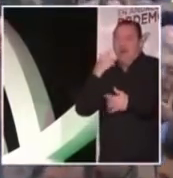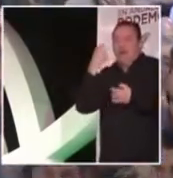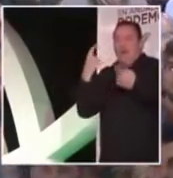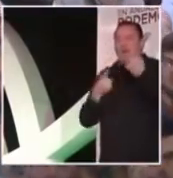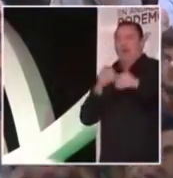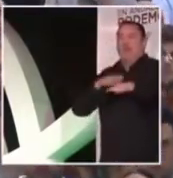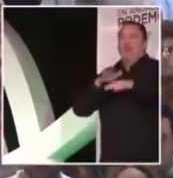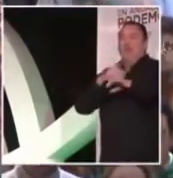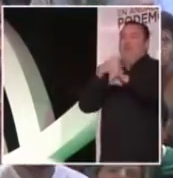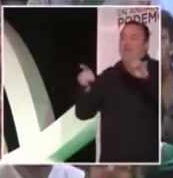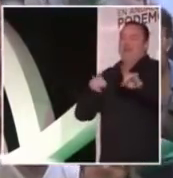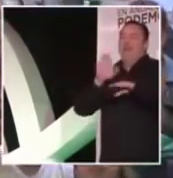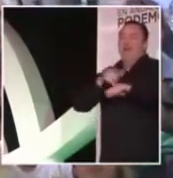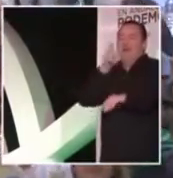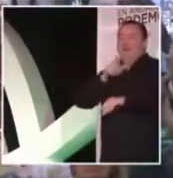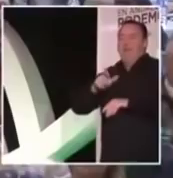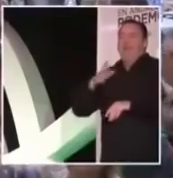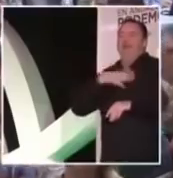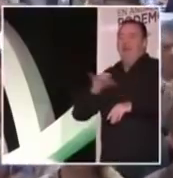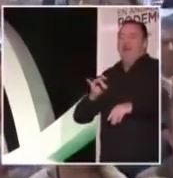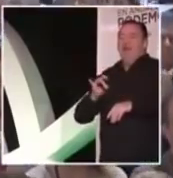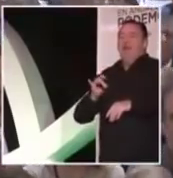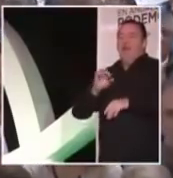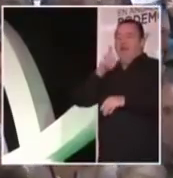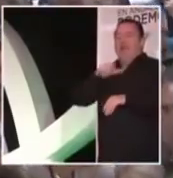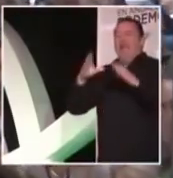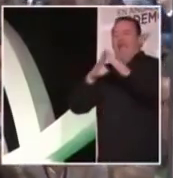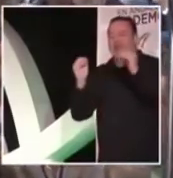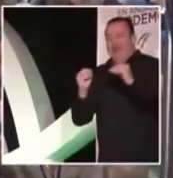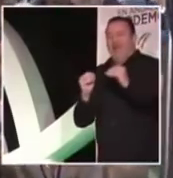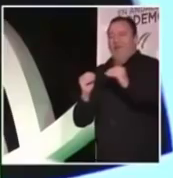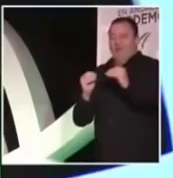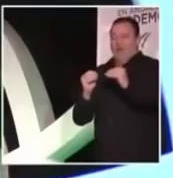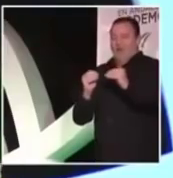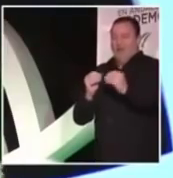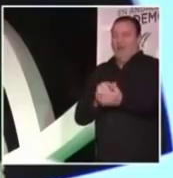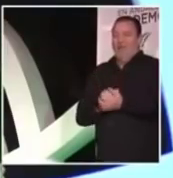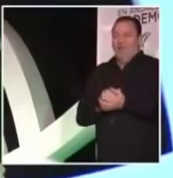muchas personas, para la gente trabajadora en Andalucía y en muchos sitios.